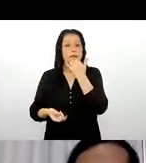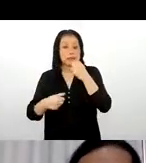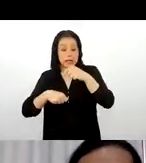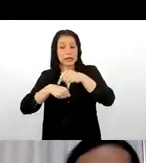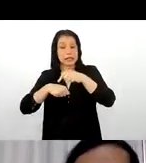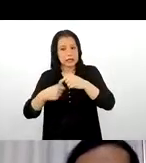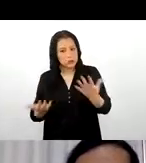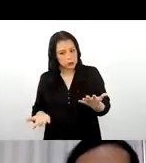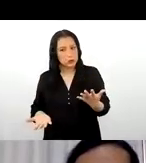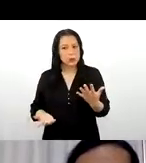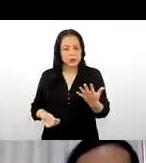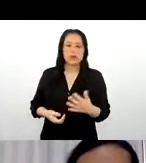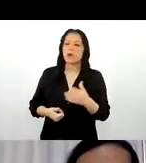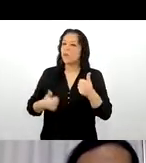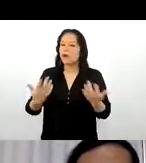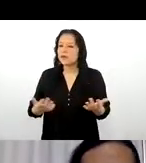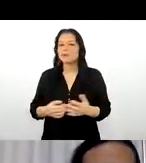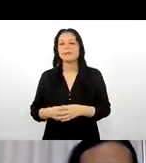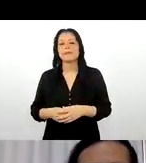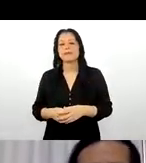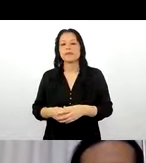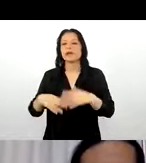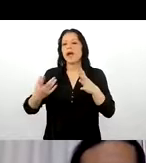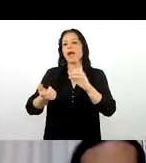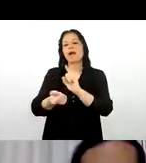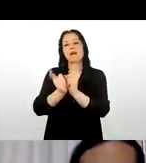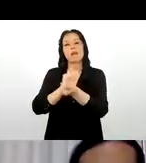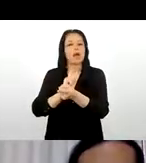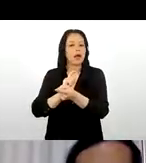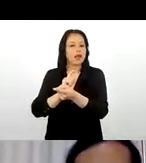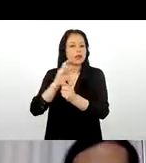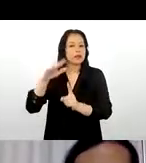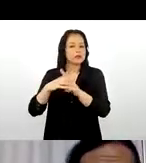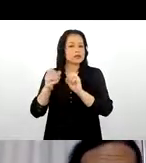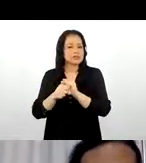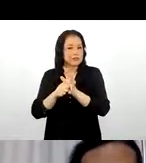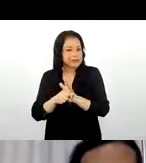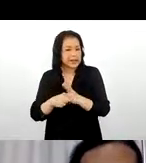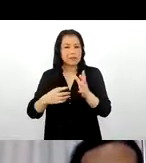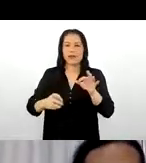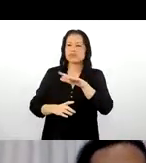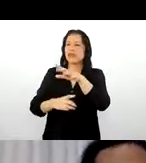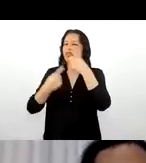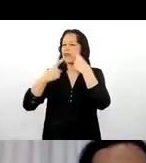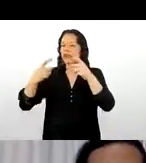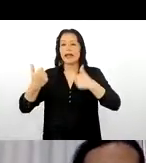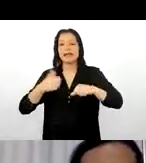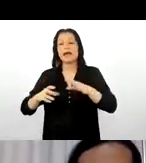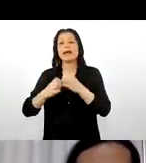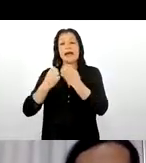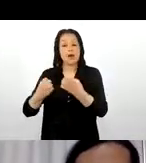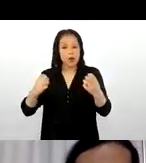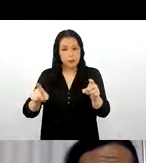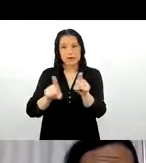atravesando, que desde ya nos ha cambiado el panorama de todas las actividades económicas y desde ya el